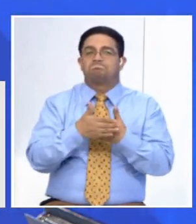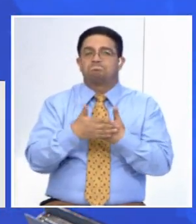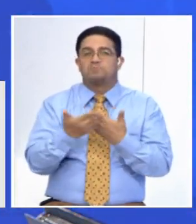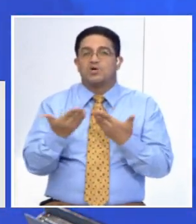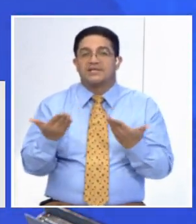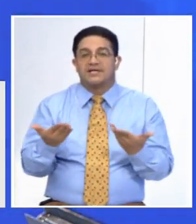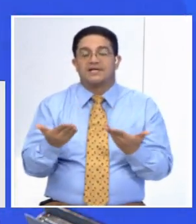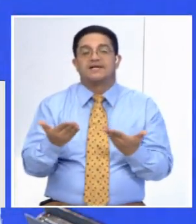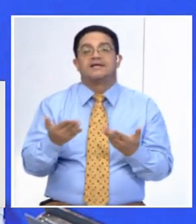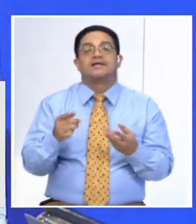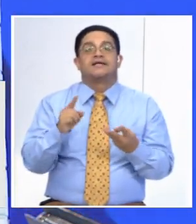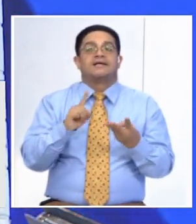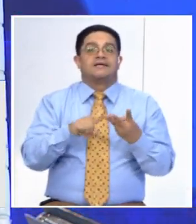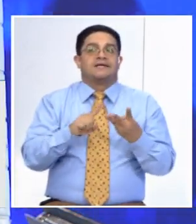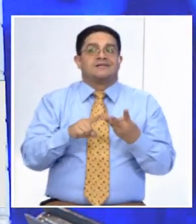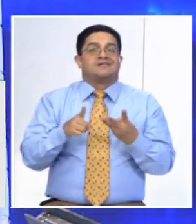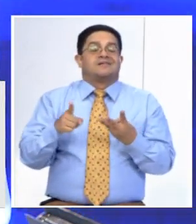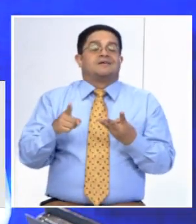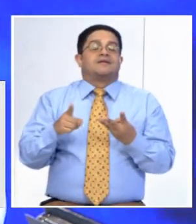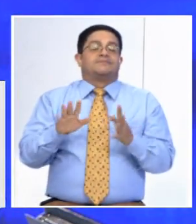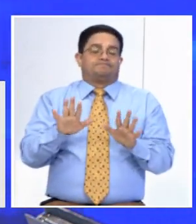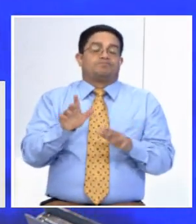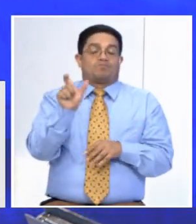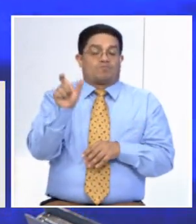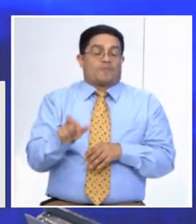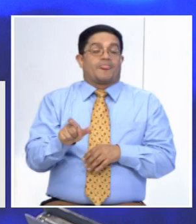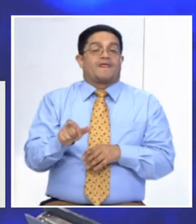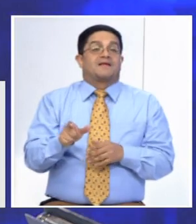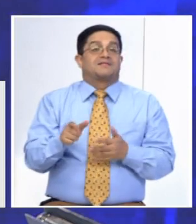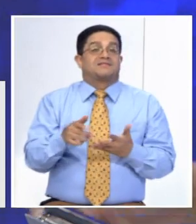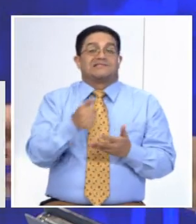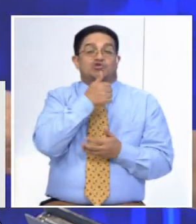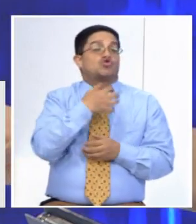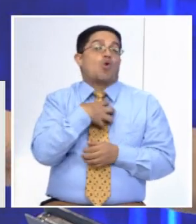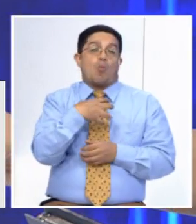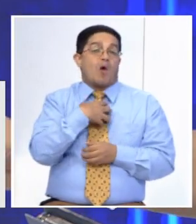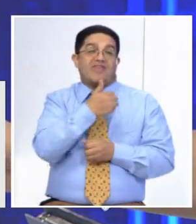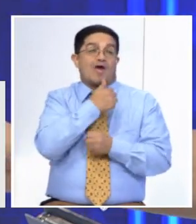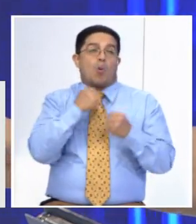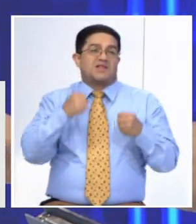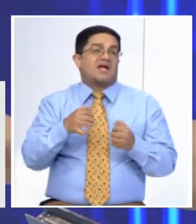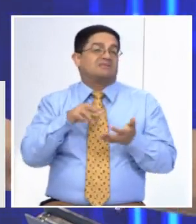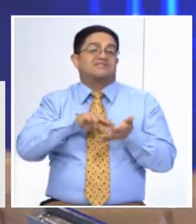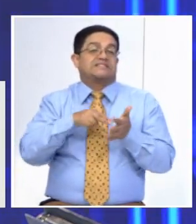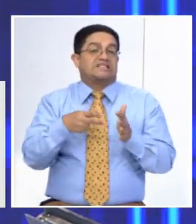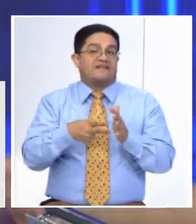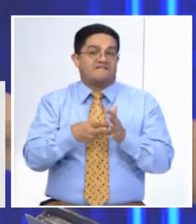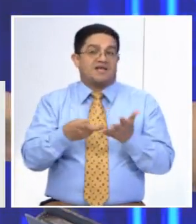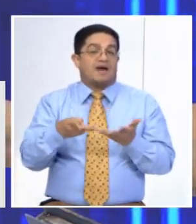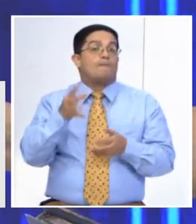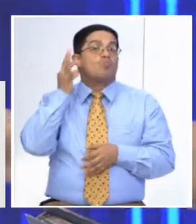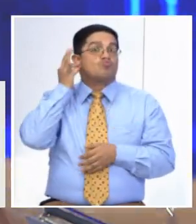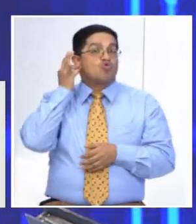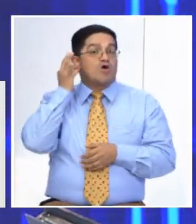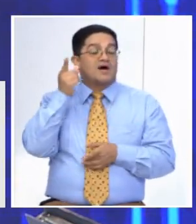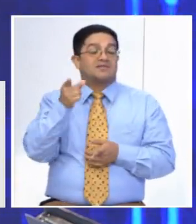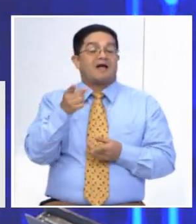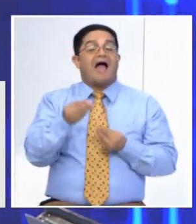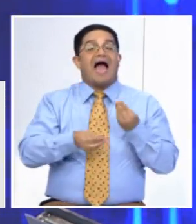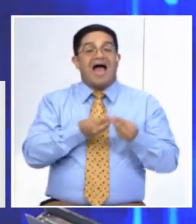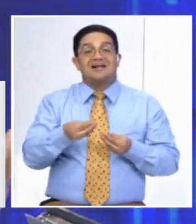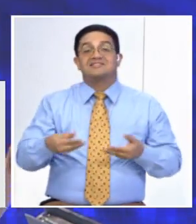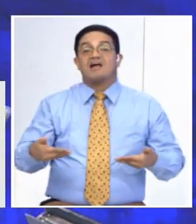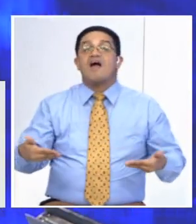incontinencia urinaria de urgencia. Cuando hablamos de incontinencia urinaria de esfuerzo, es la pérdida involuntaria de orina